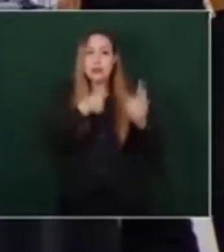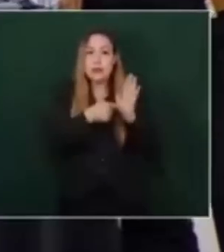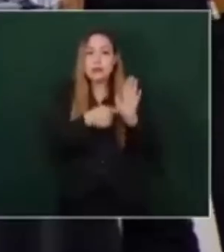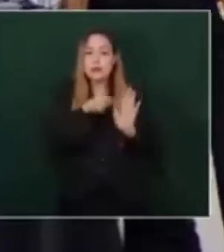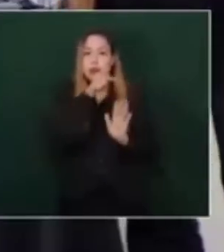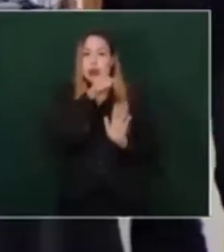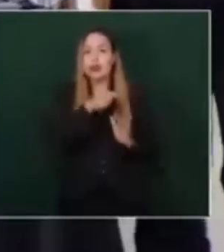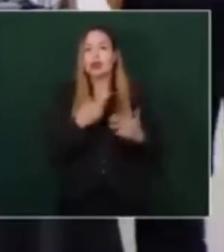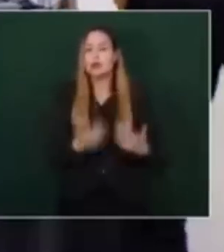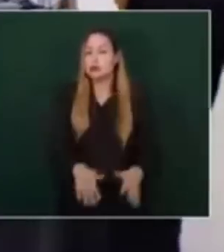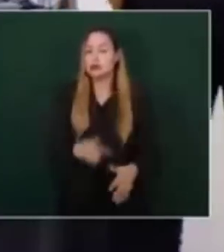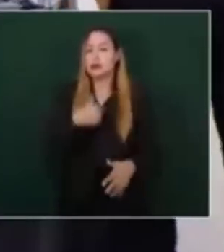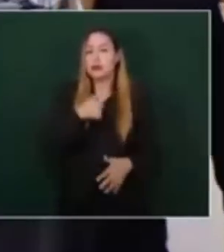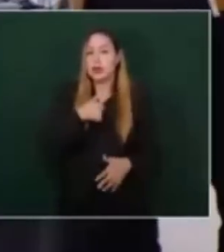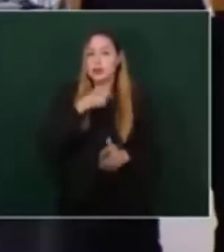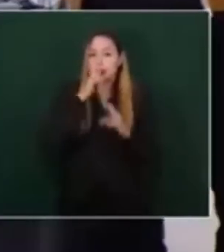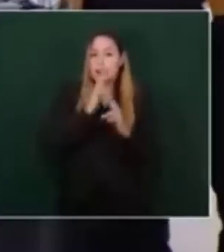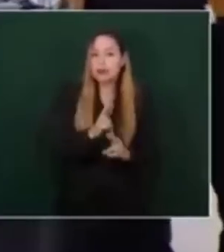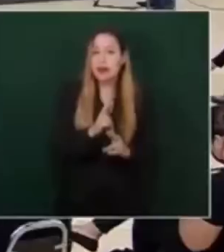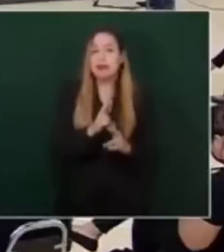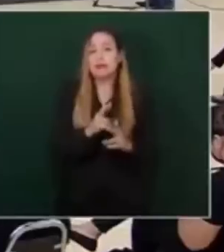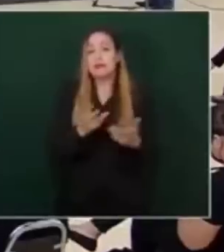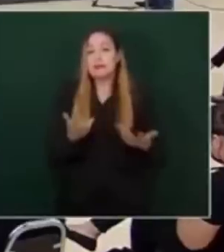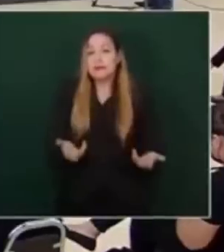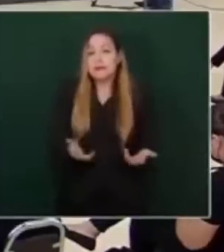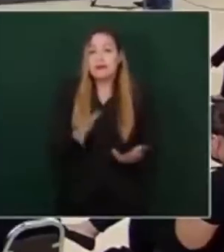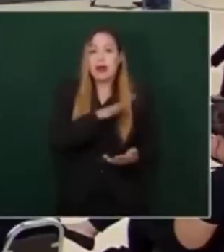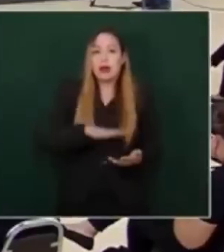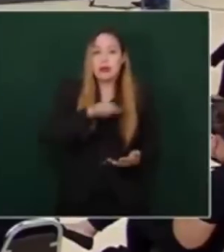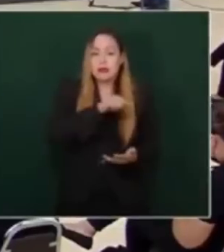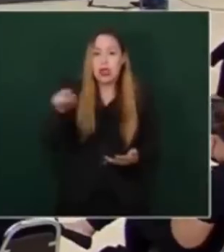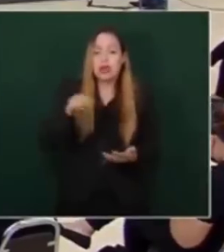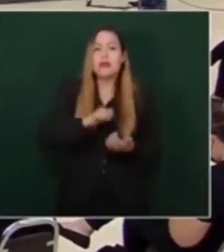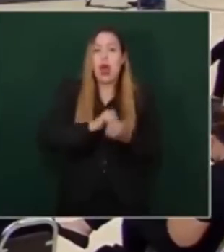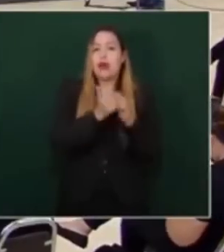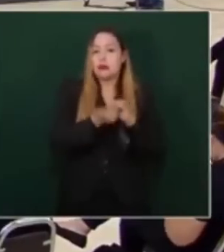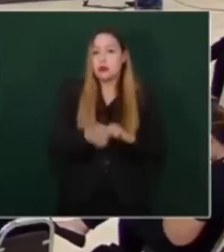ellos y mi reconocimiento para todos ellos por adecuarse al plan de